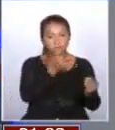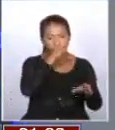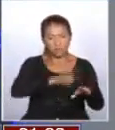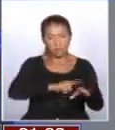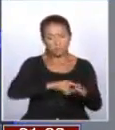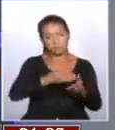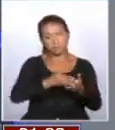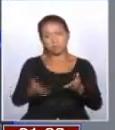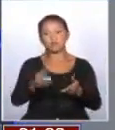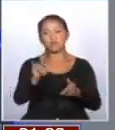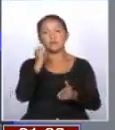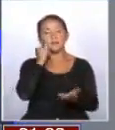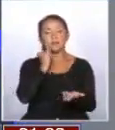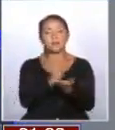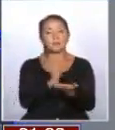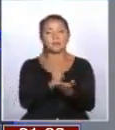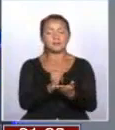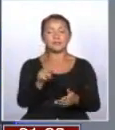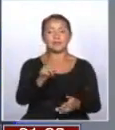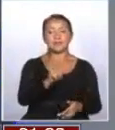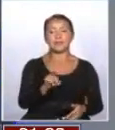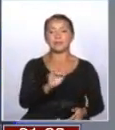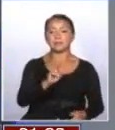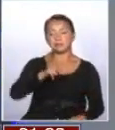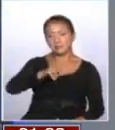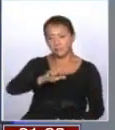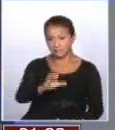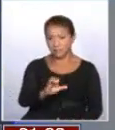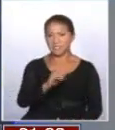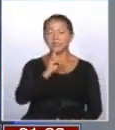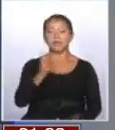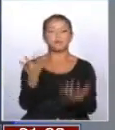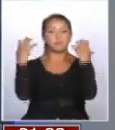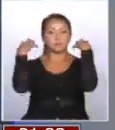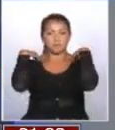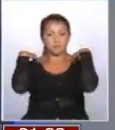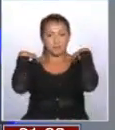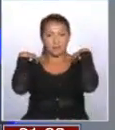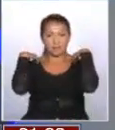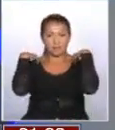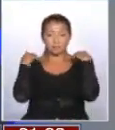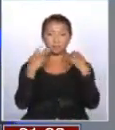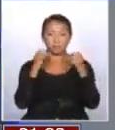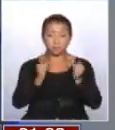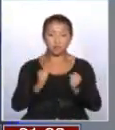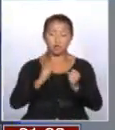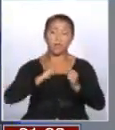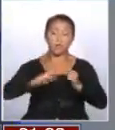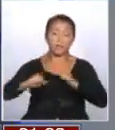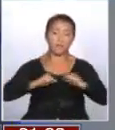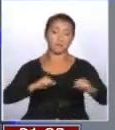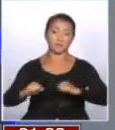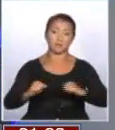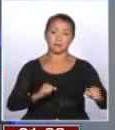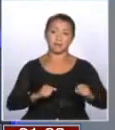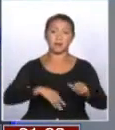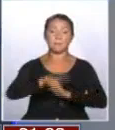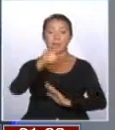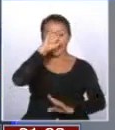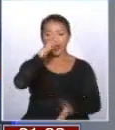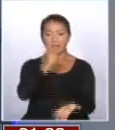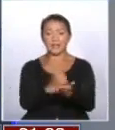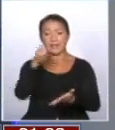superintendencia del caso, el CERNAC, quien corresponda, las responsabilidades de no haber evitado mayores engaños en